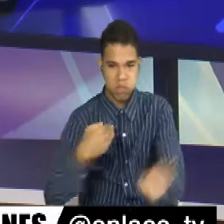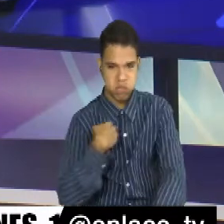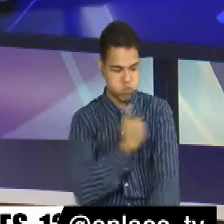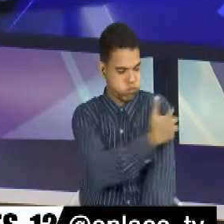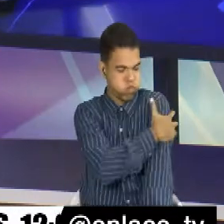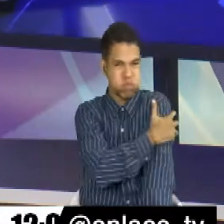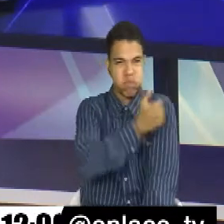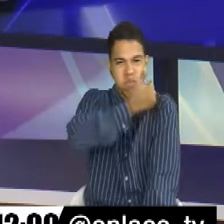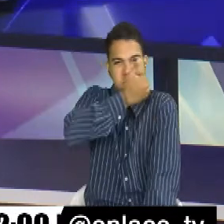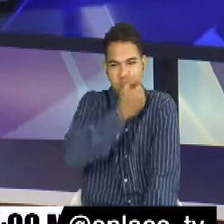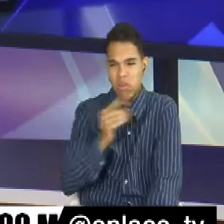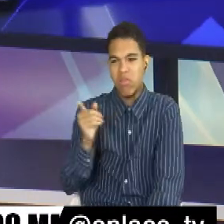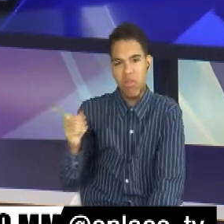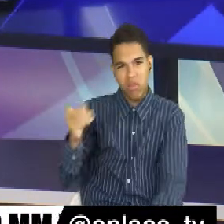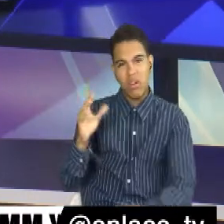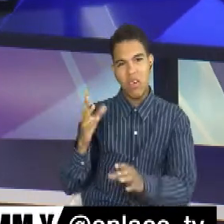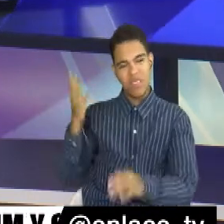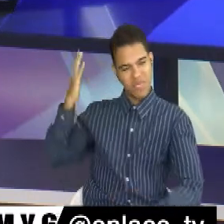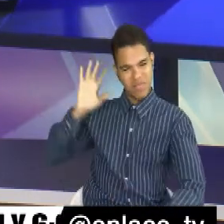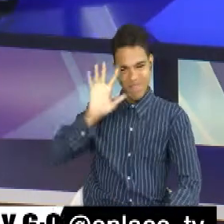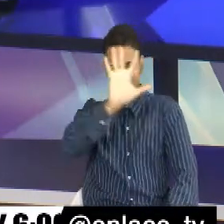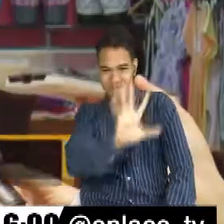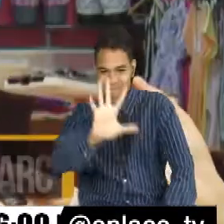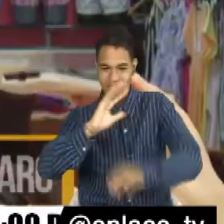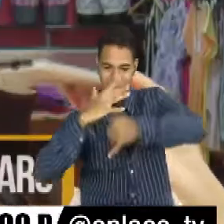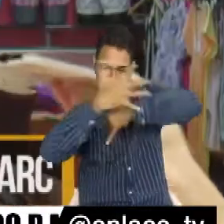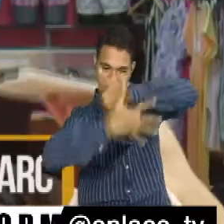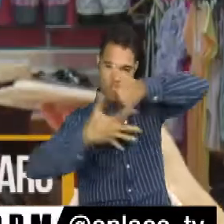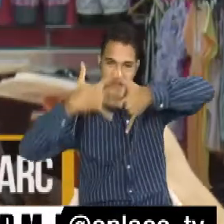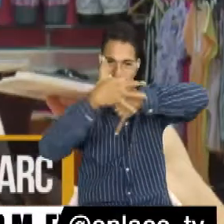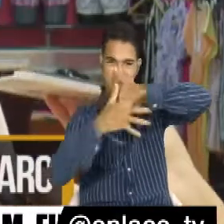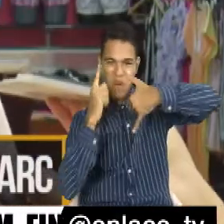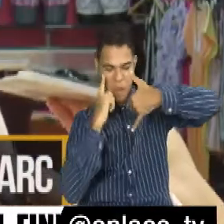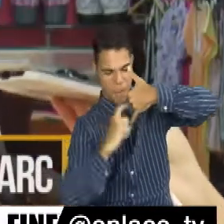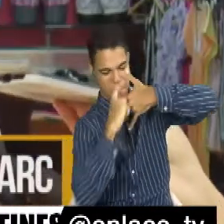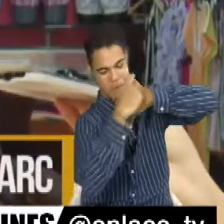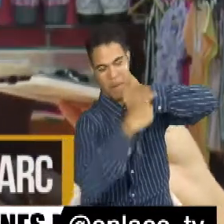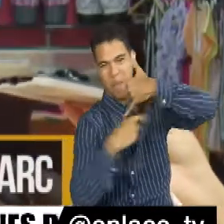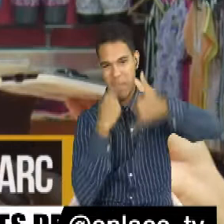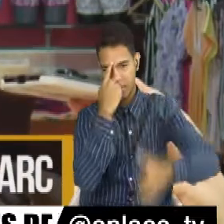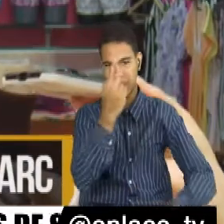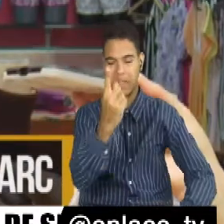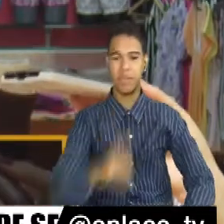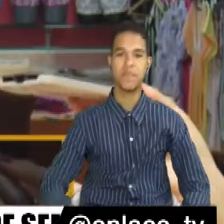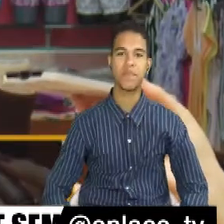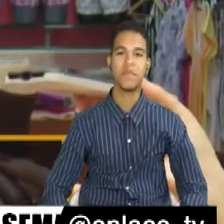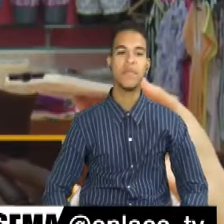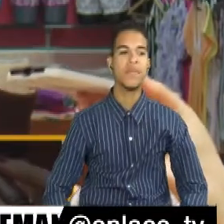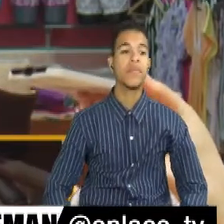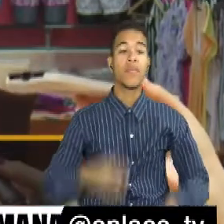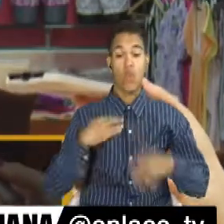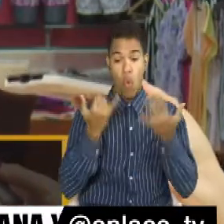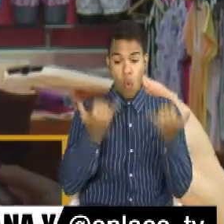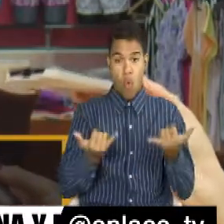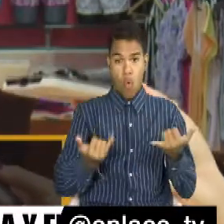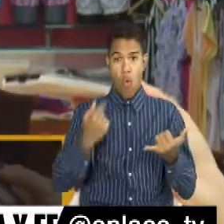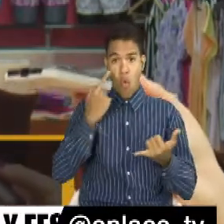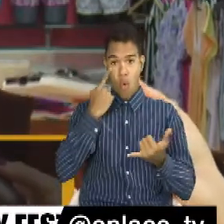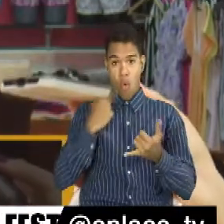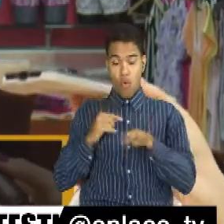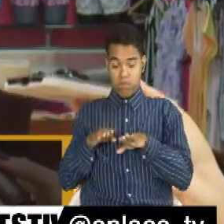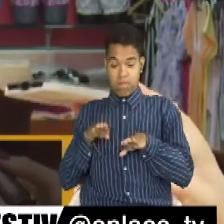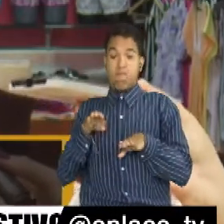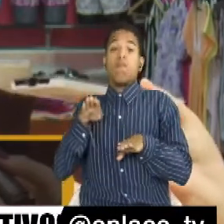que también tuvo incidencia en esta región. Hoy se da un paso histórico en el conflicto